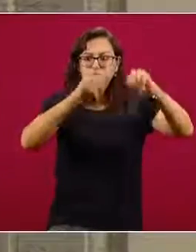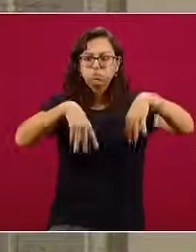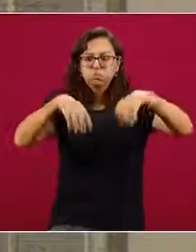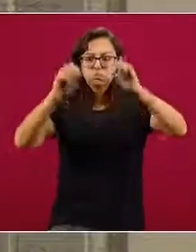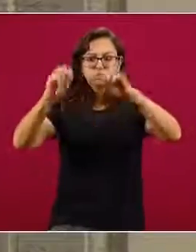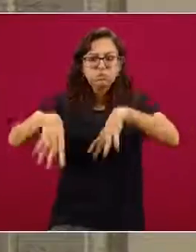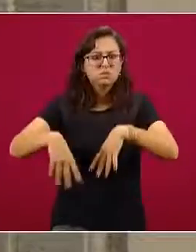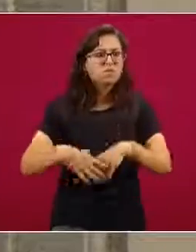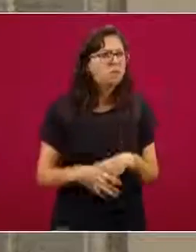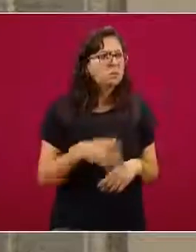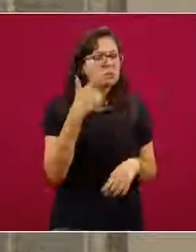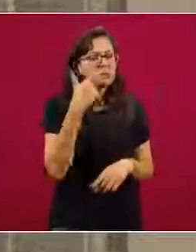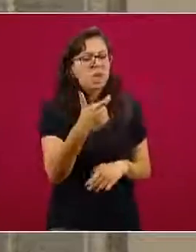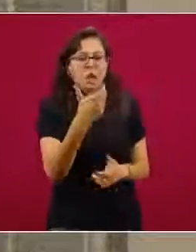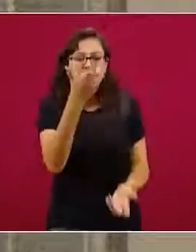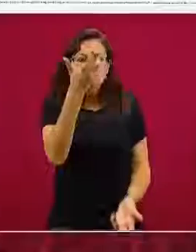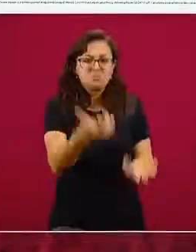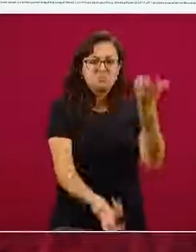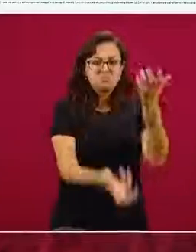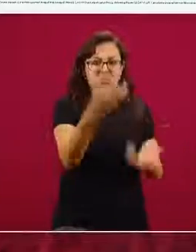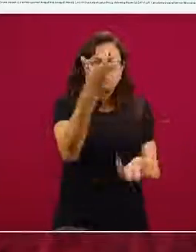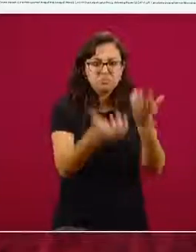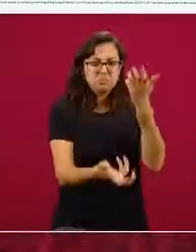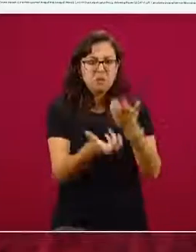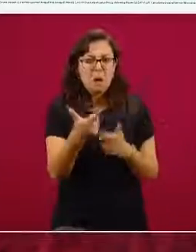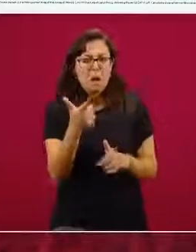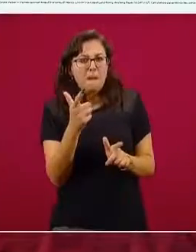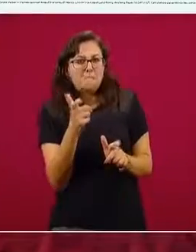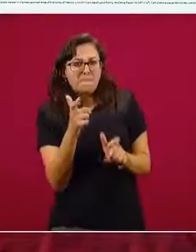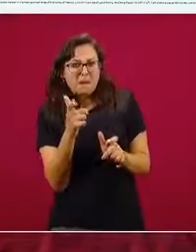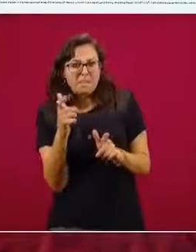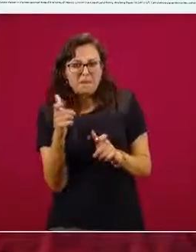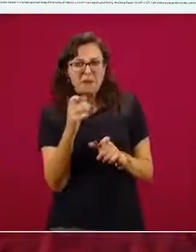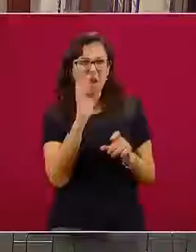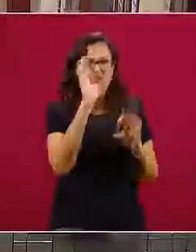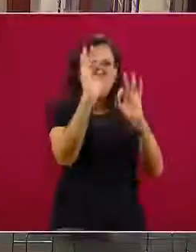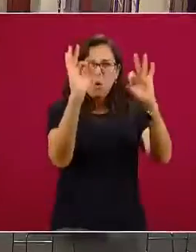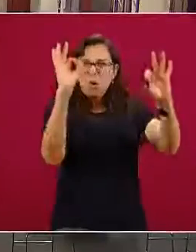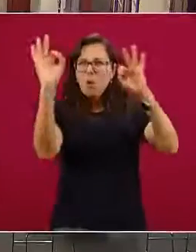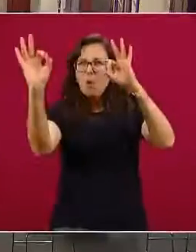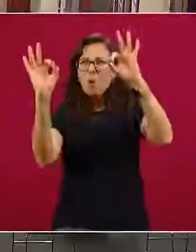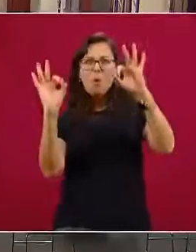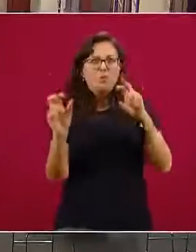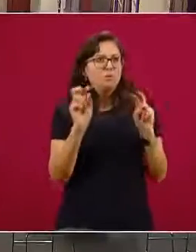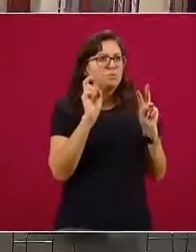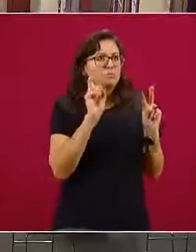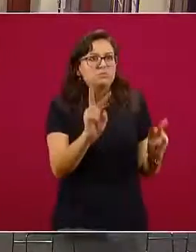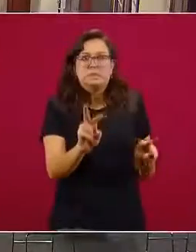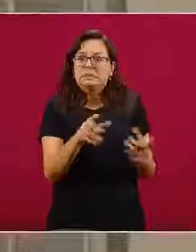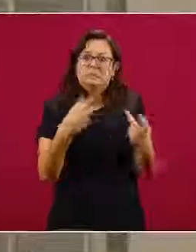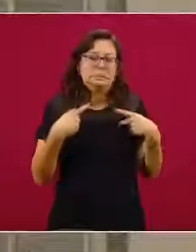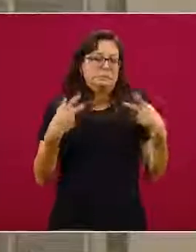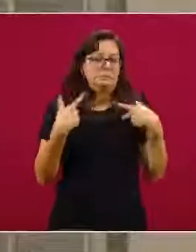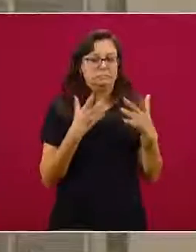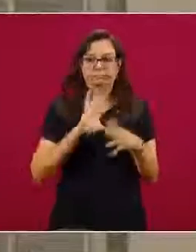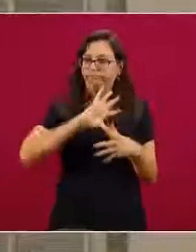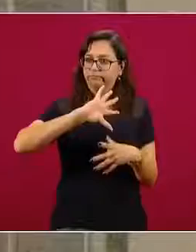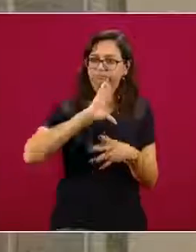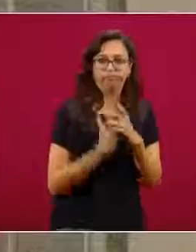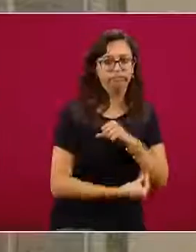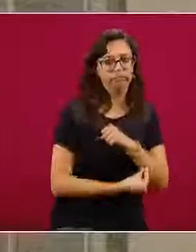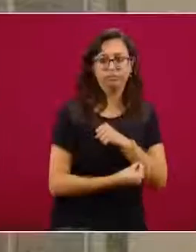estaban quemadas, vandalizadas o balaceadas. Entonces, uno se pregunta a qué nivel llega la violencia en estas zonas en que las